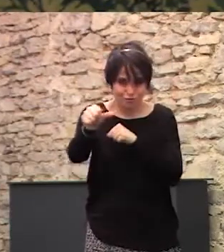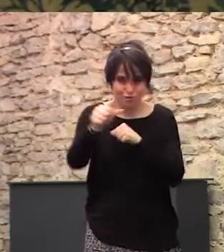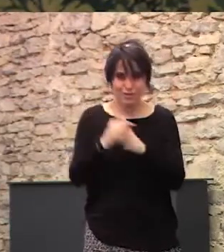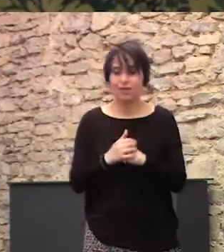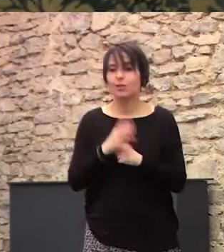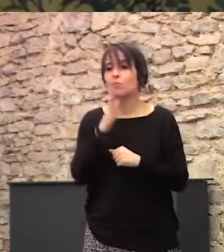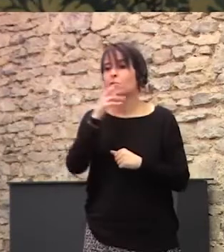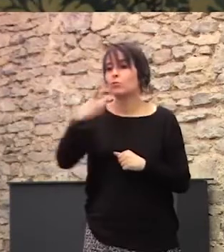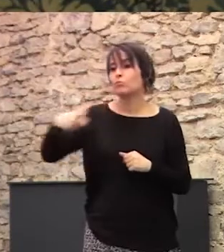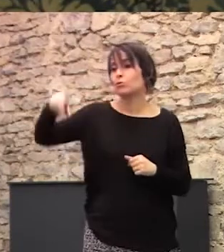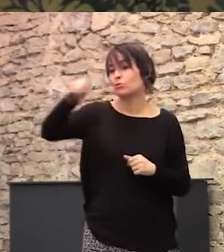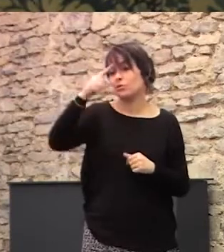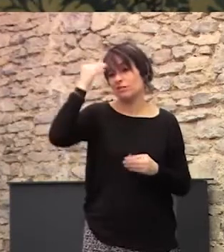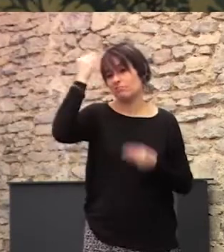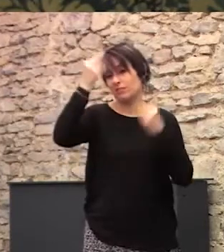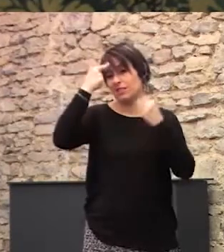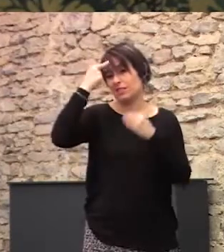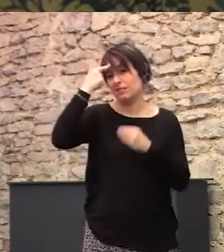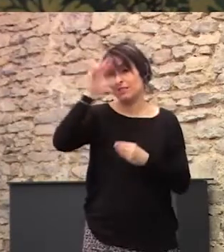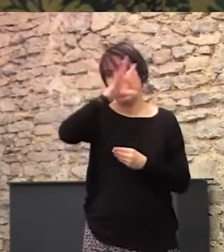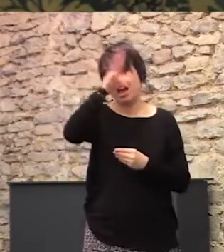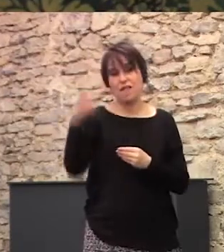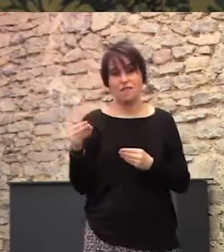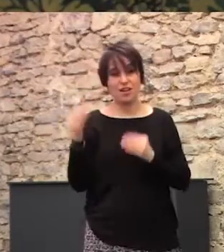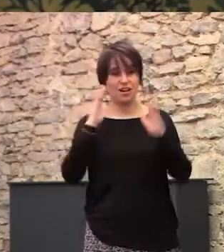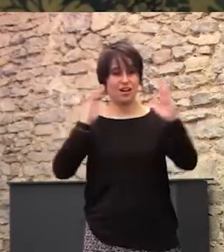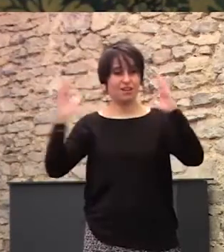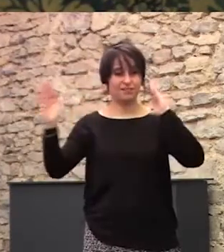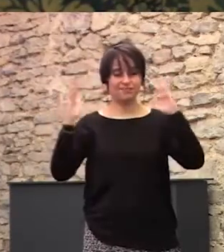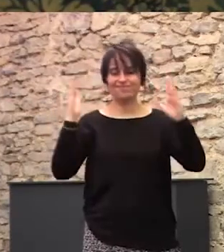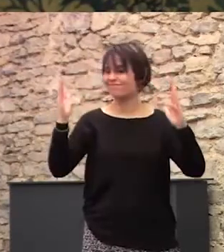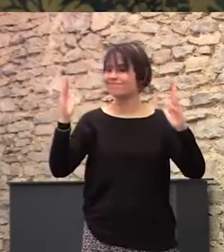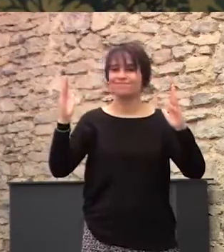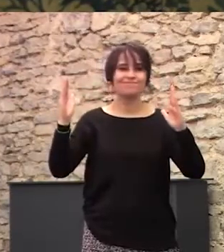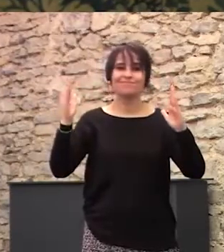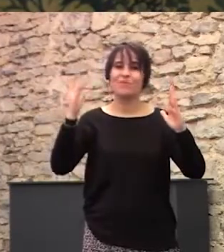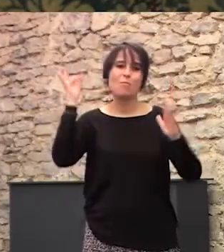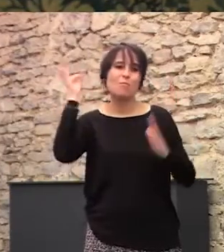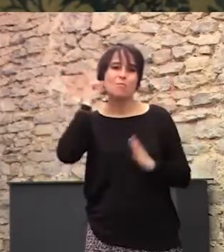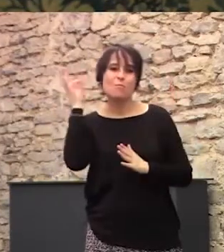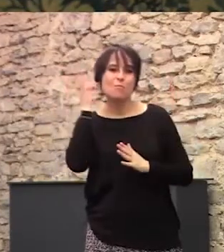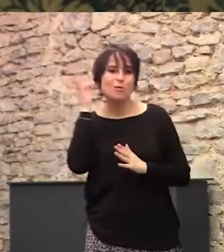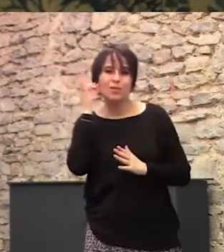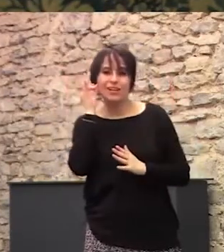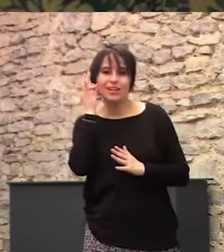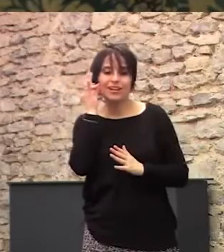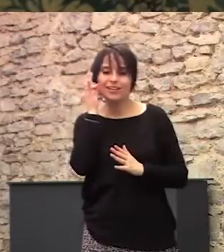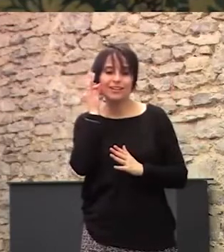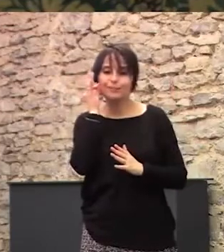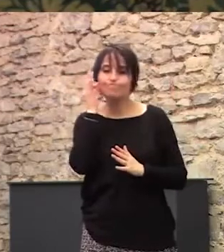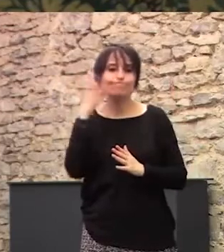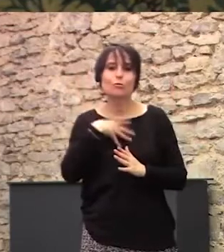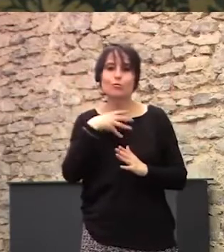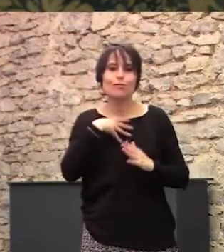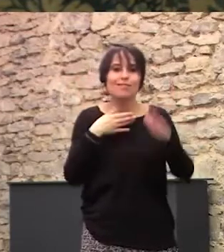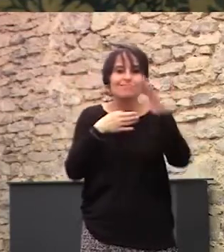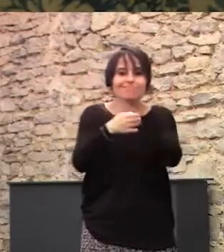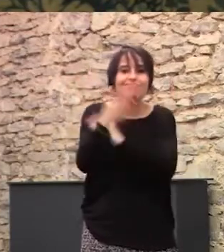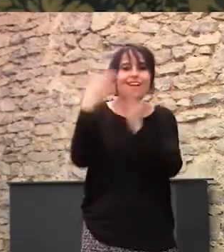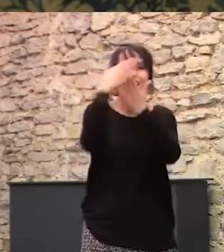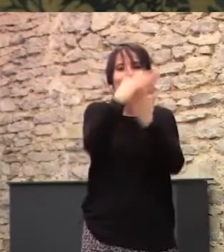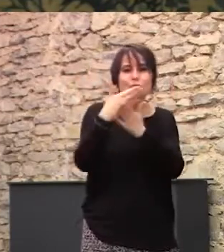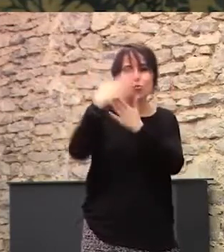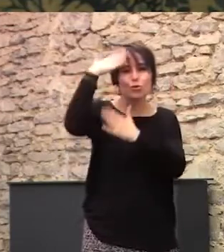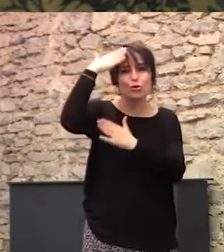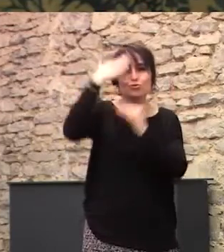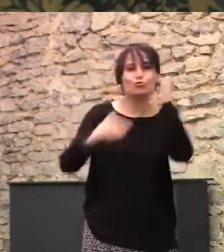África, en esos momentos, había muy pocas mujeres que habían accedido a estudios superiores. Eso también hay que tenerlo